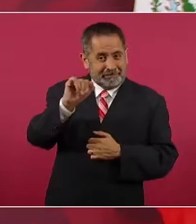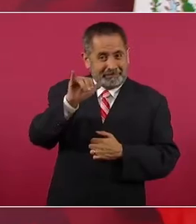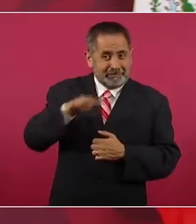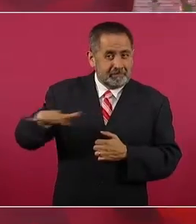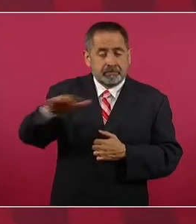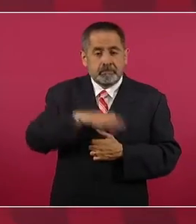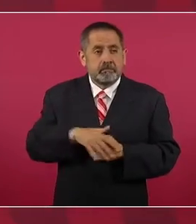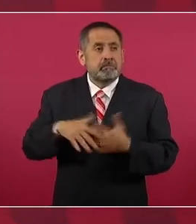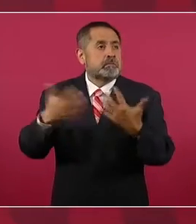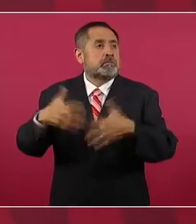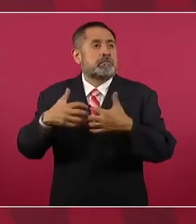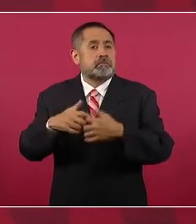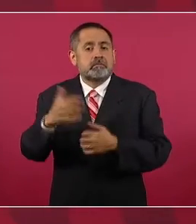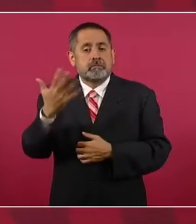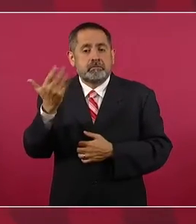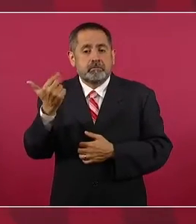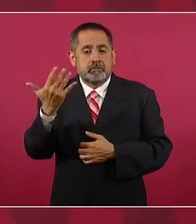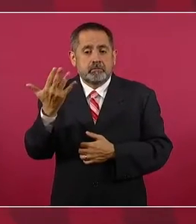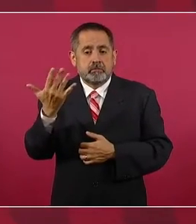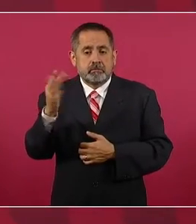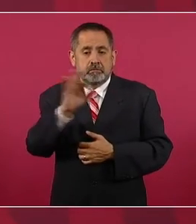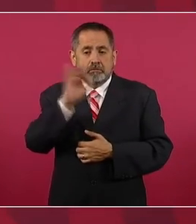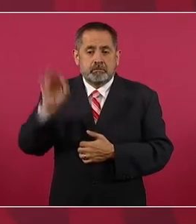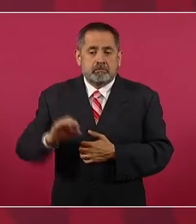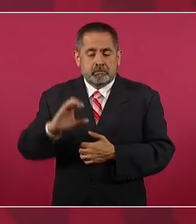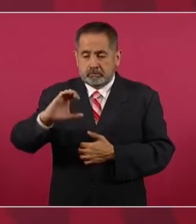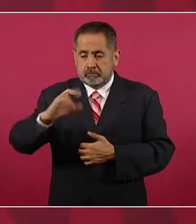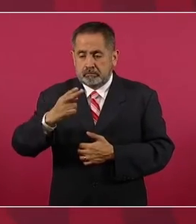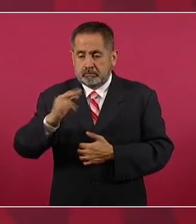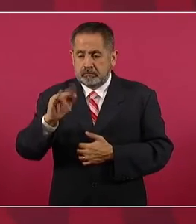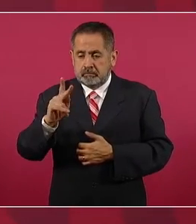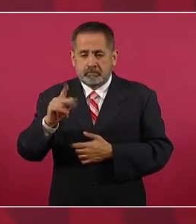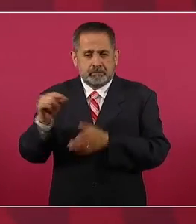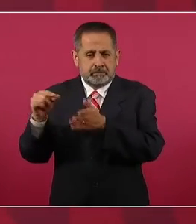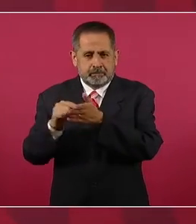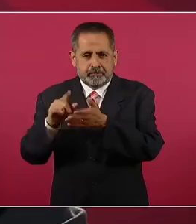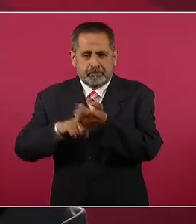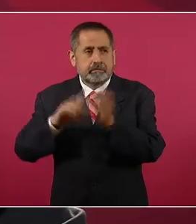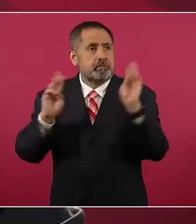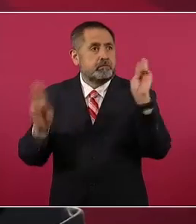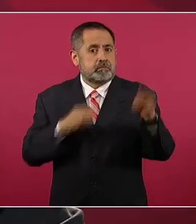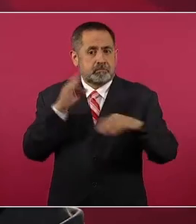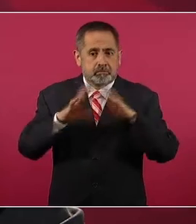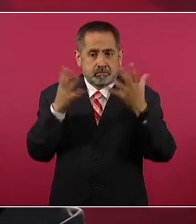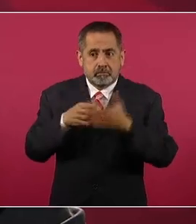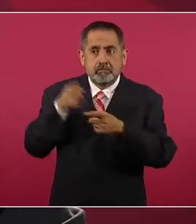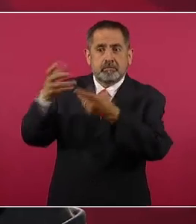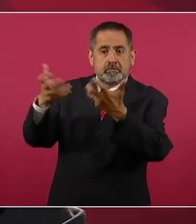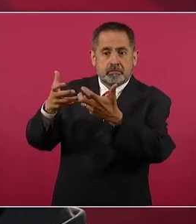el 50% de los chips que se utilizan en el mundo.